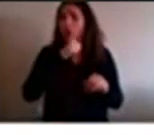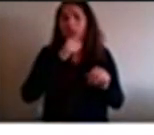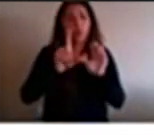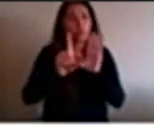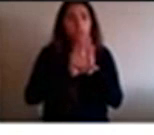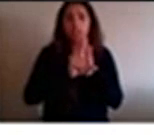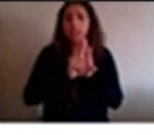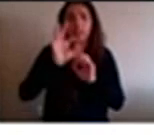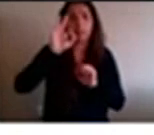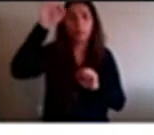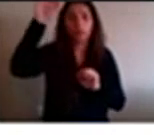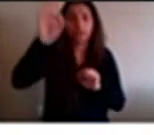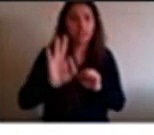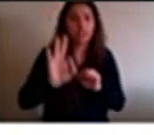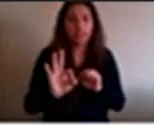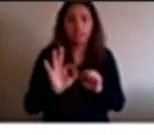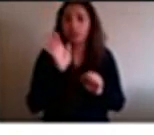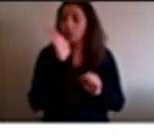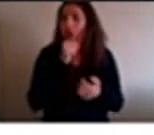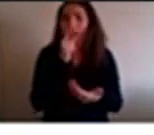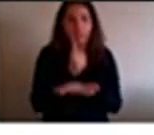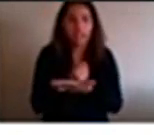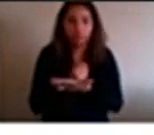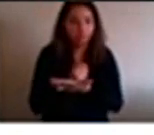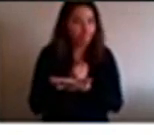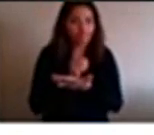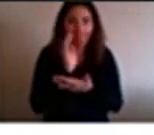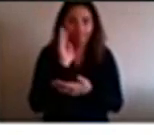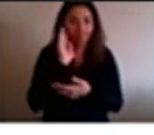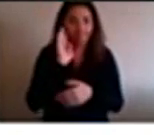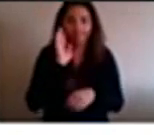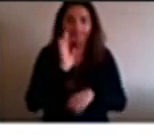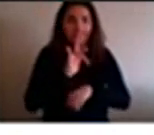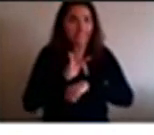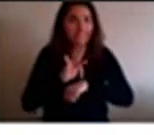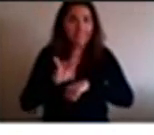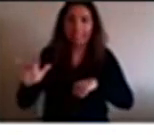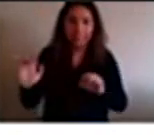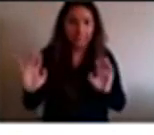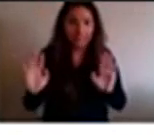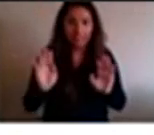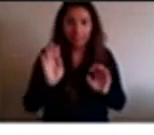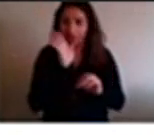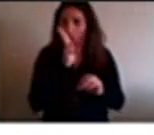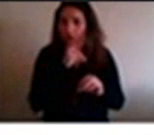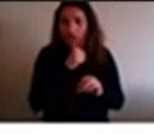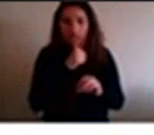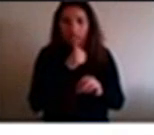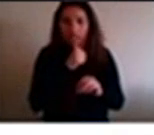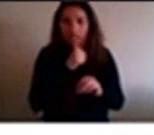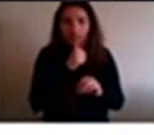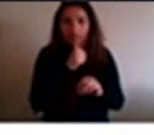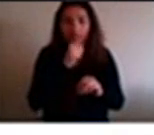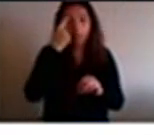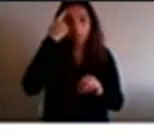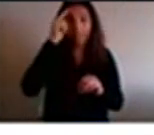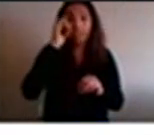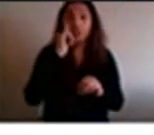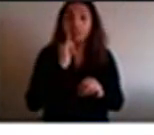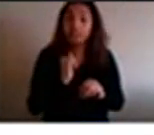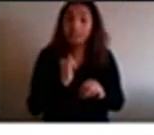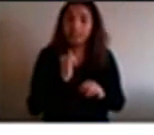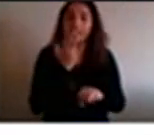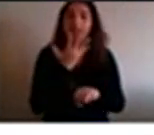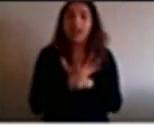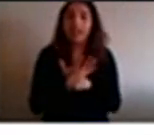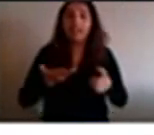al sector empresarial a vincular personas con discapacidad. Hay una serie de acciones afirmativas o incentivos para promover la inclusión